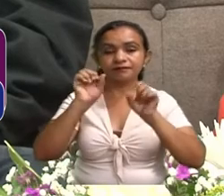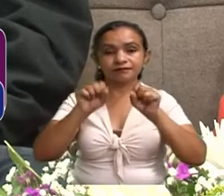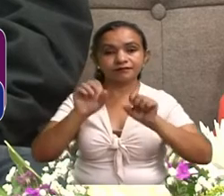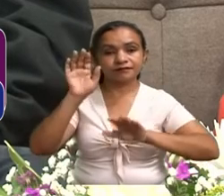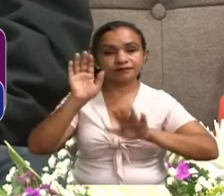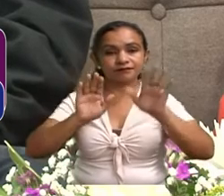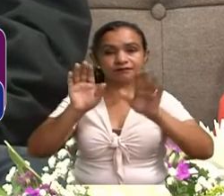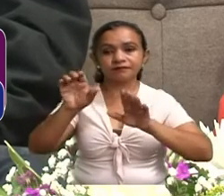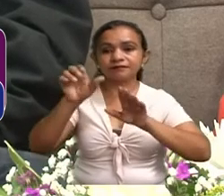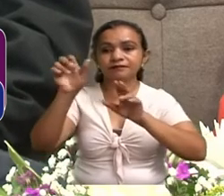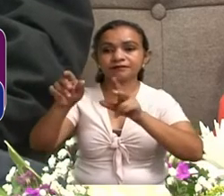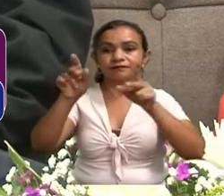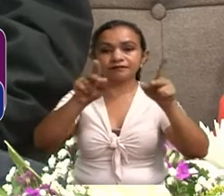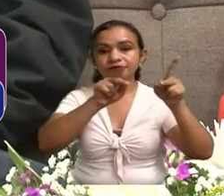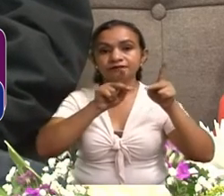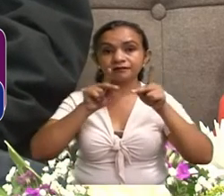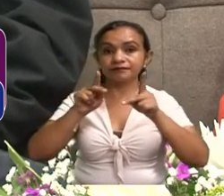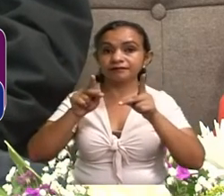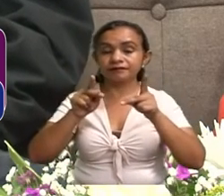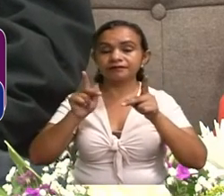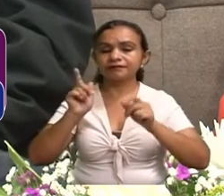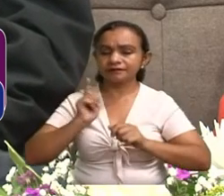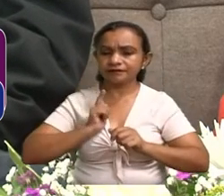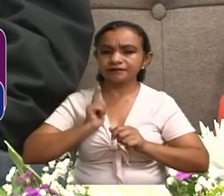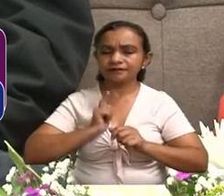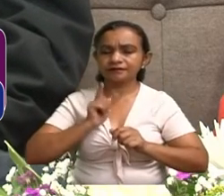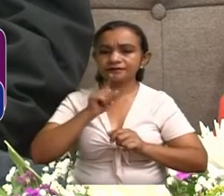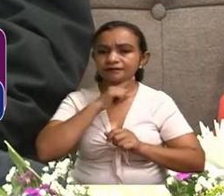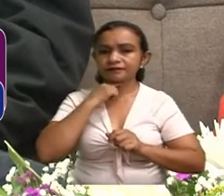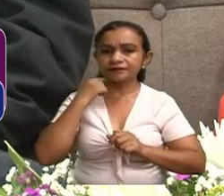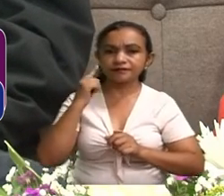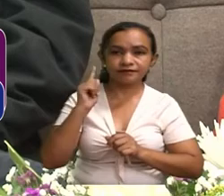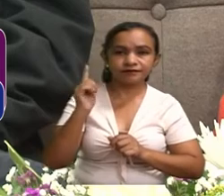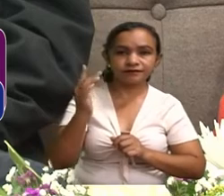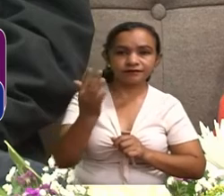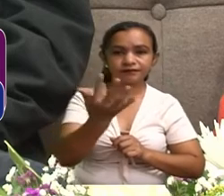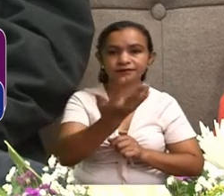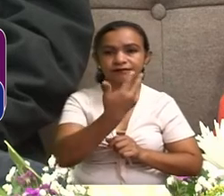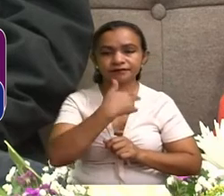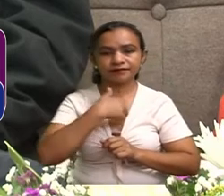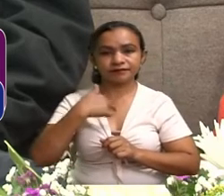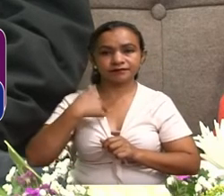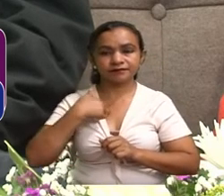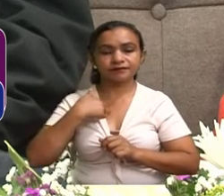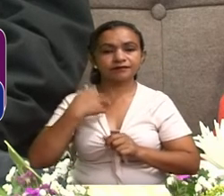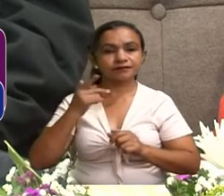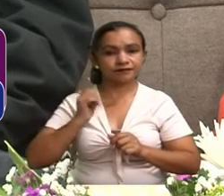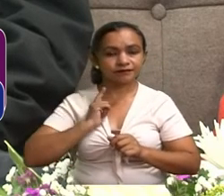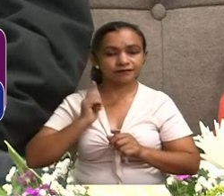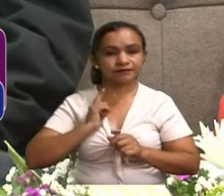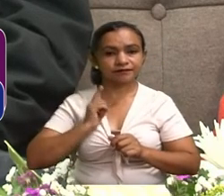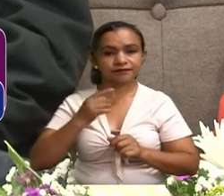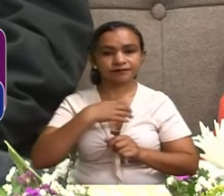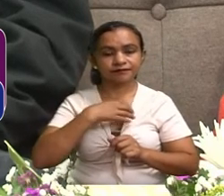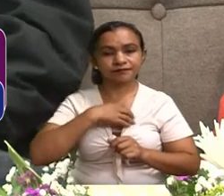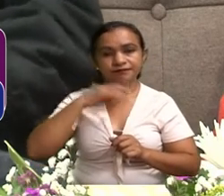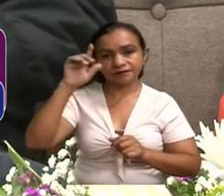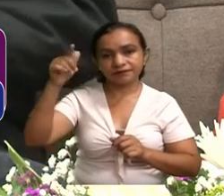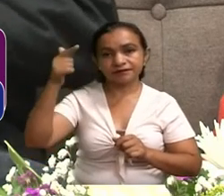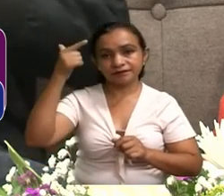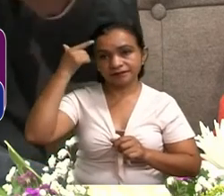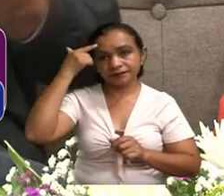otra gente, pues porque y tenemos claro, todo esto ha sido garantizado también por nuestro gobierno. Es decir,